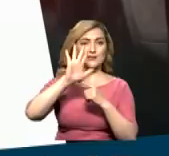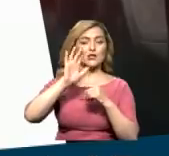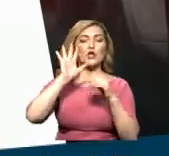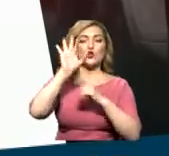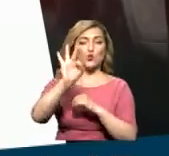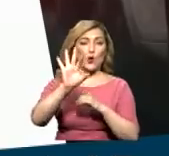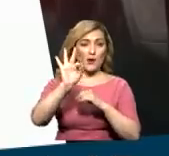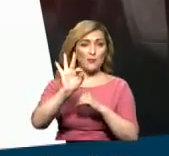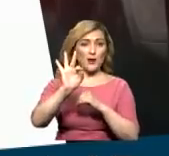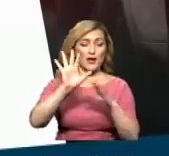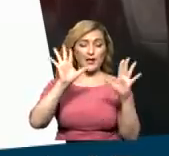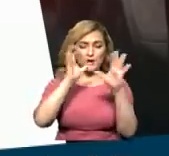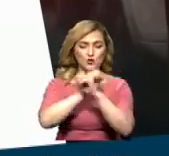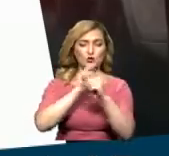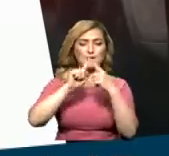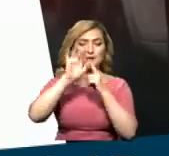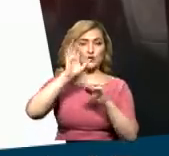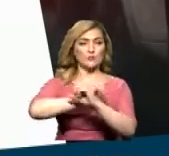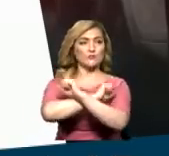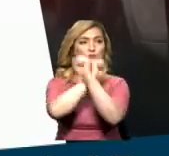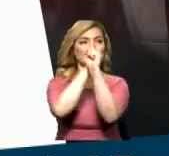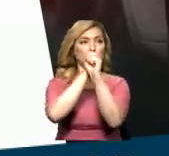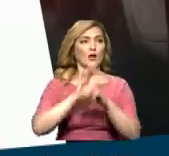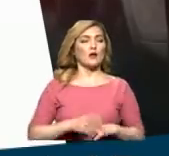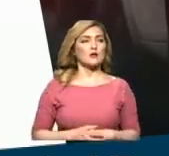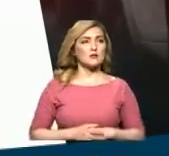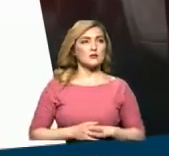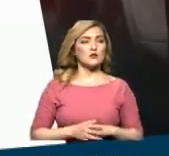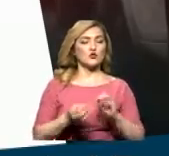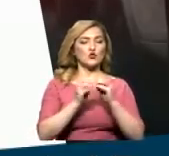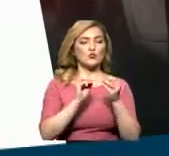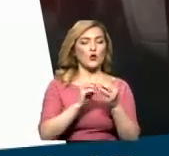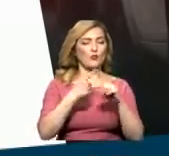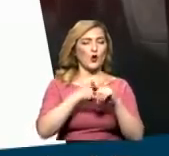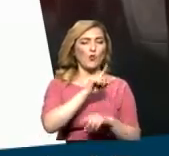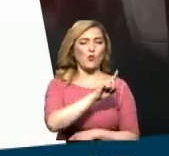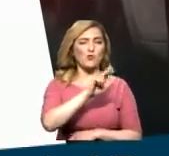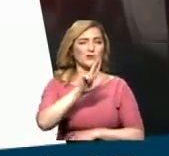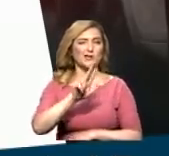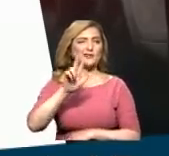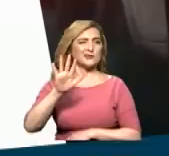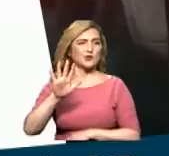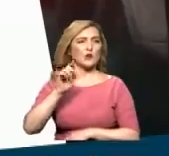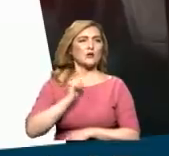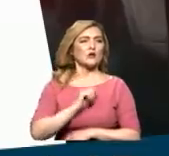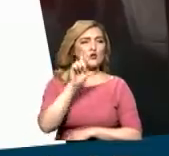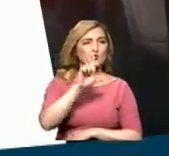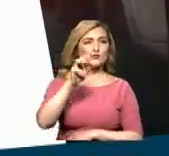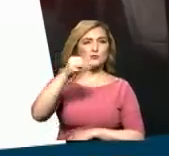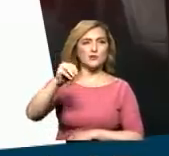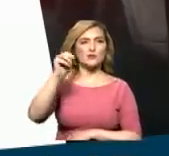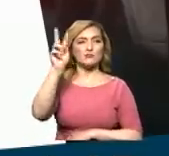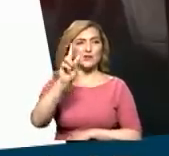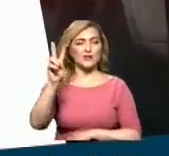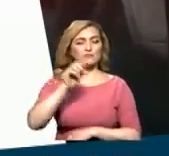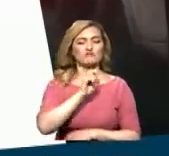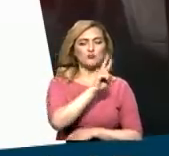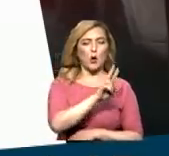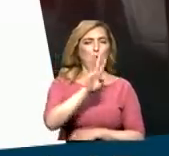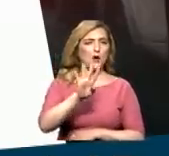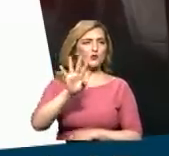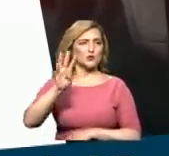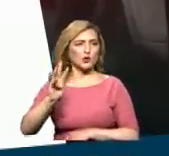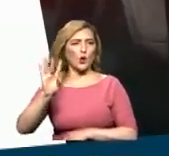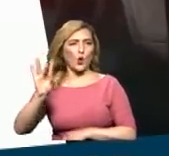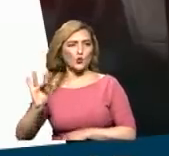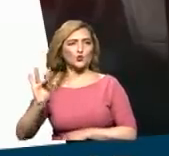movilidad vehicular en amarillo, los autos particulares pueden circular con placa impar lunes, miércoles y viernes, con placa par martes,